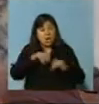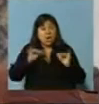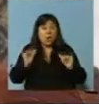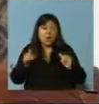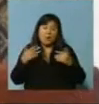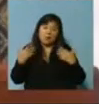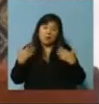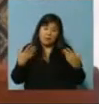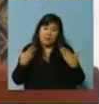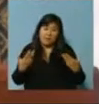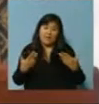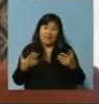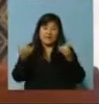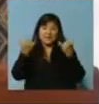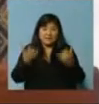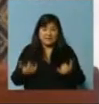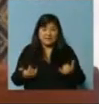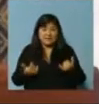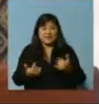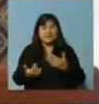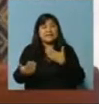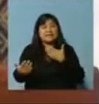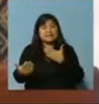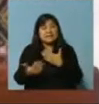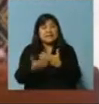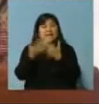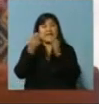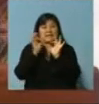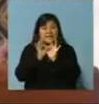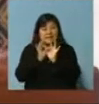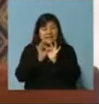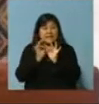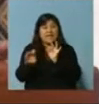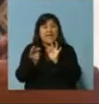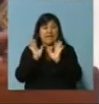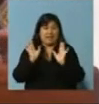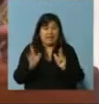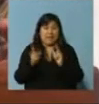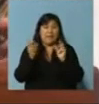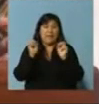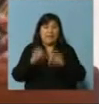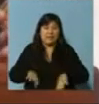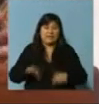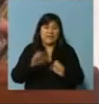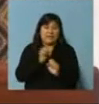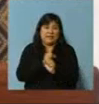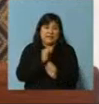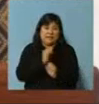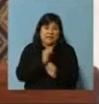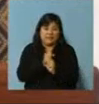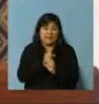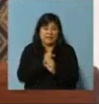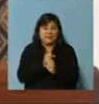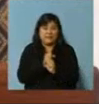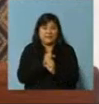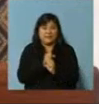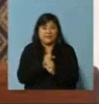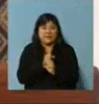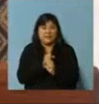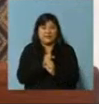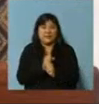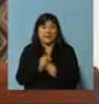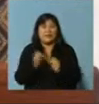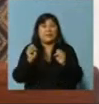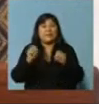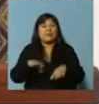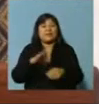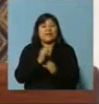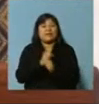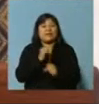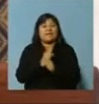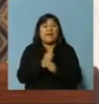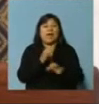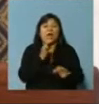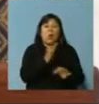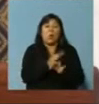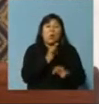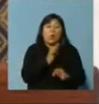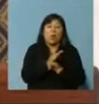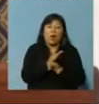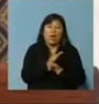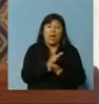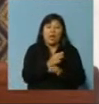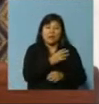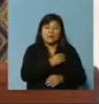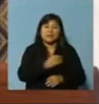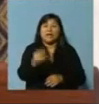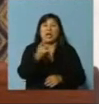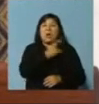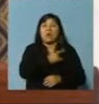Santa Catalina y tener más cerca y empezar a trabajar en una escuela satélite de la Universidad de